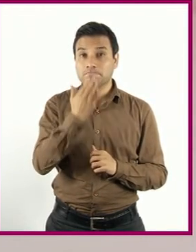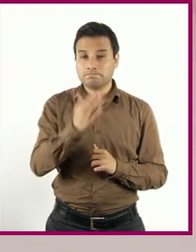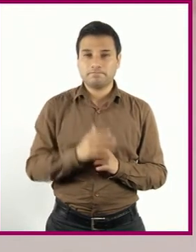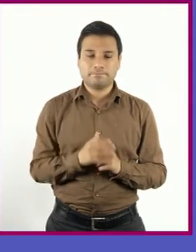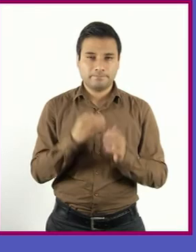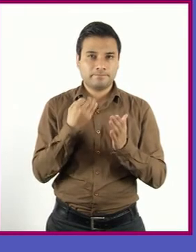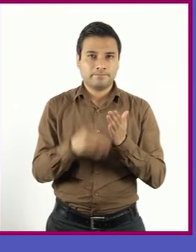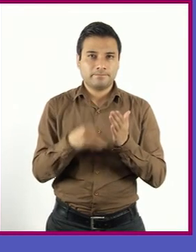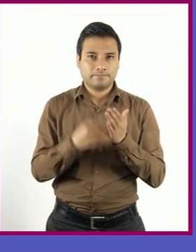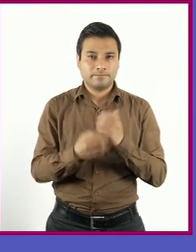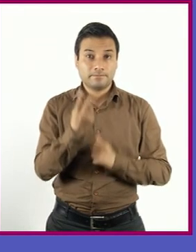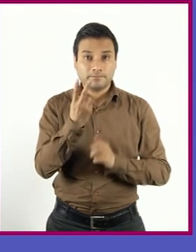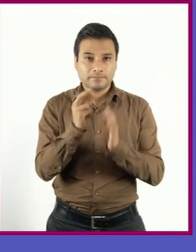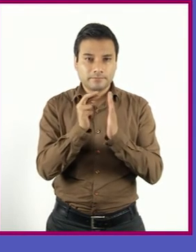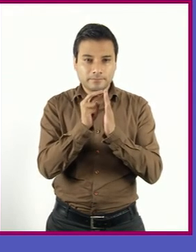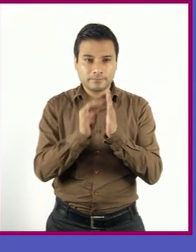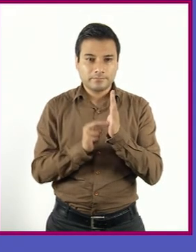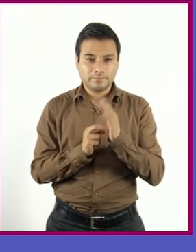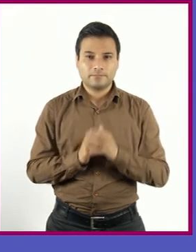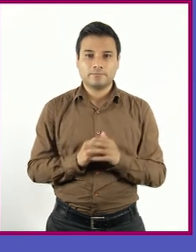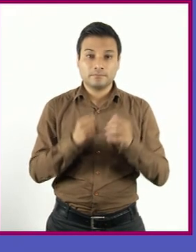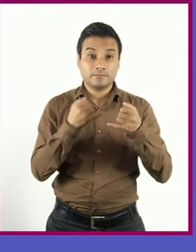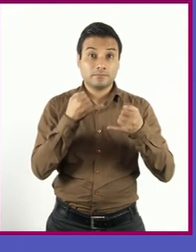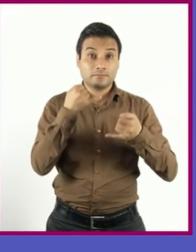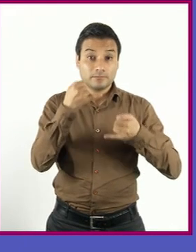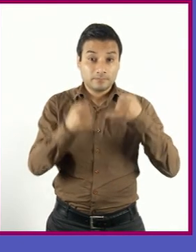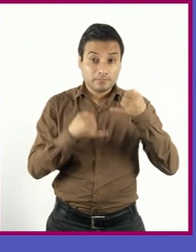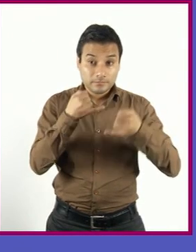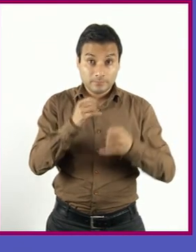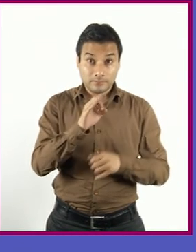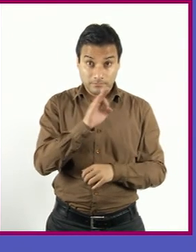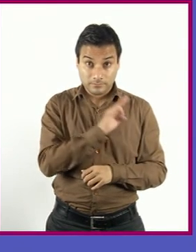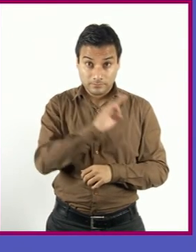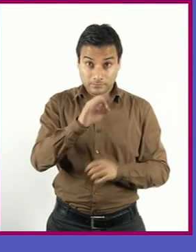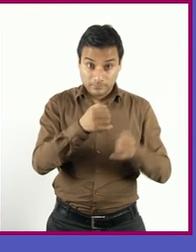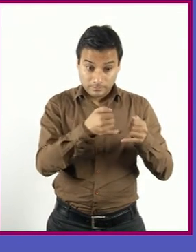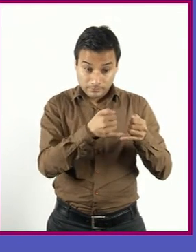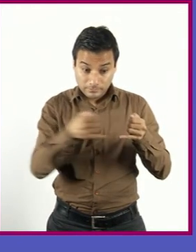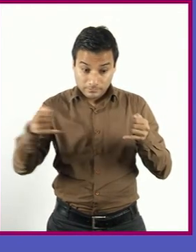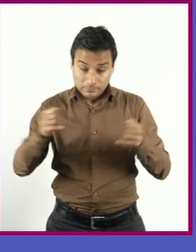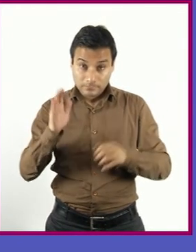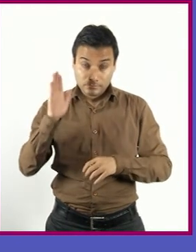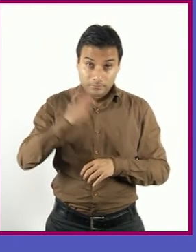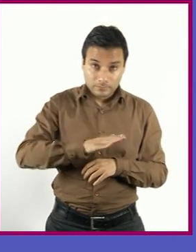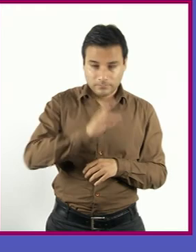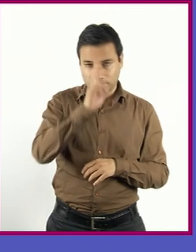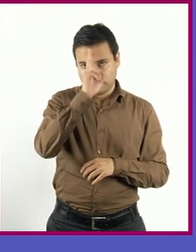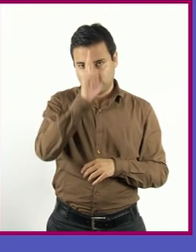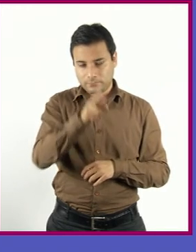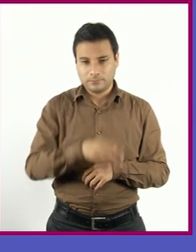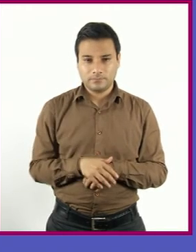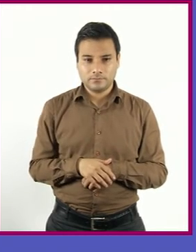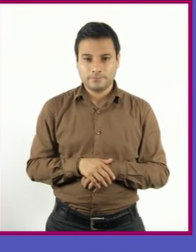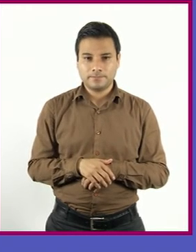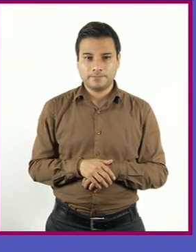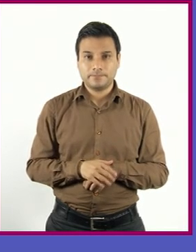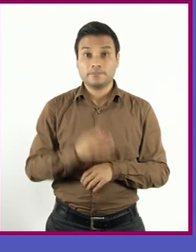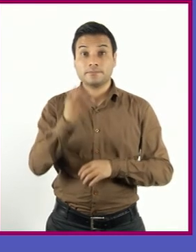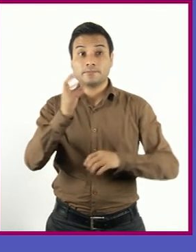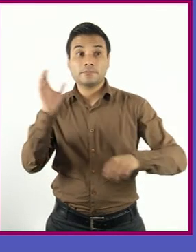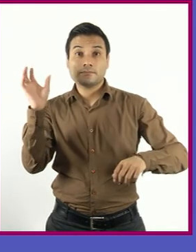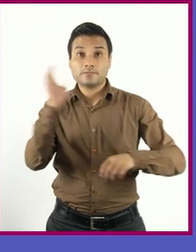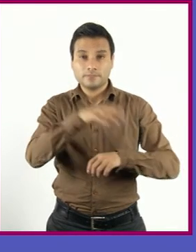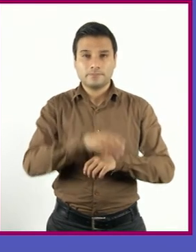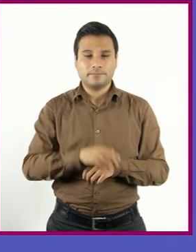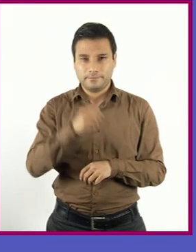Faltan 2 reglas. Los jugadores no podrán pisar la línea divisoria y el tiro deberá ser de abajo